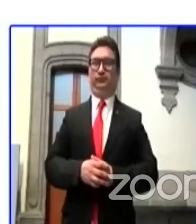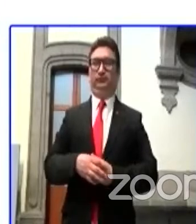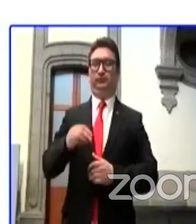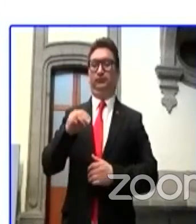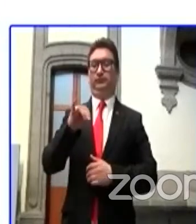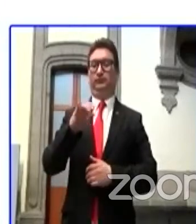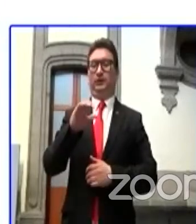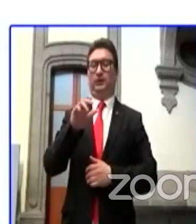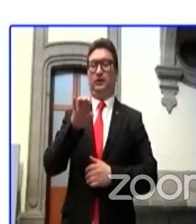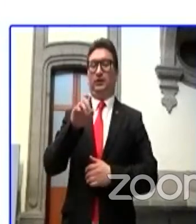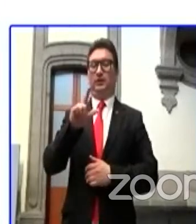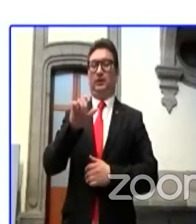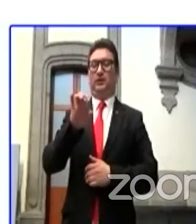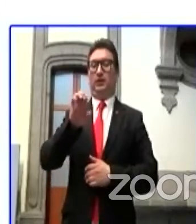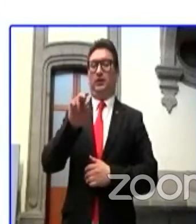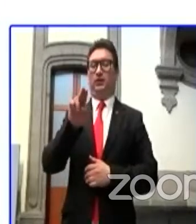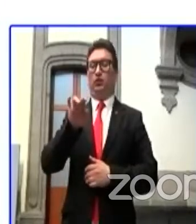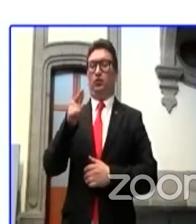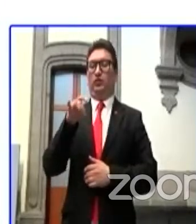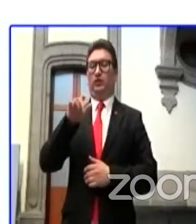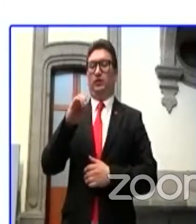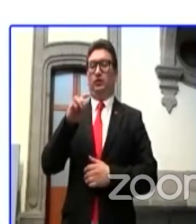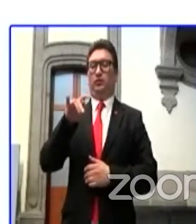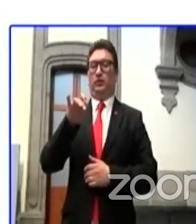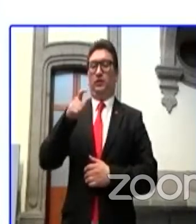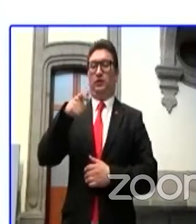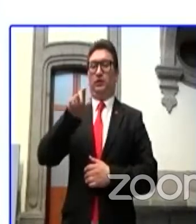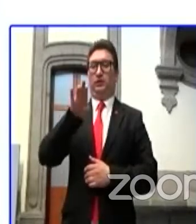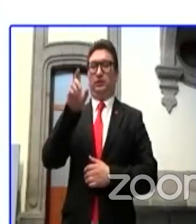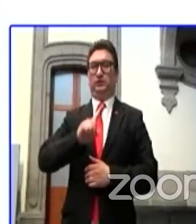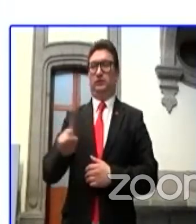Micaela Eugenio Márquez.